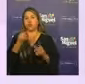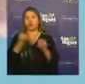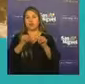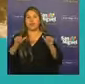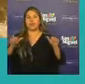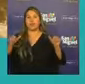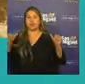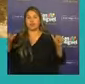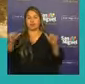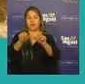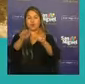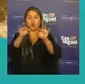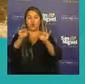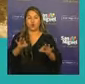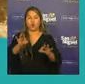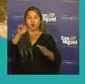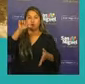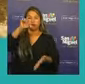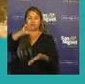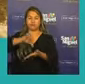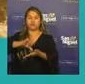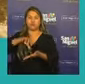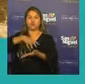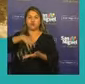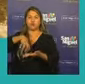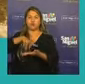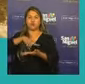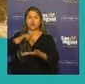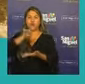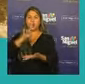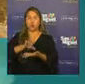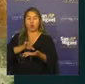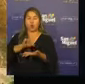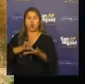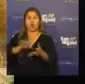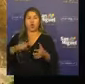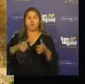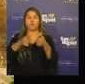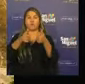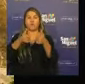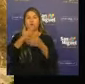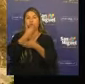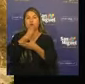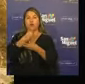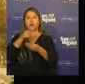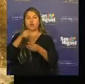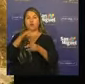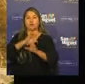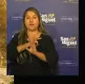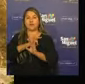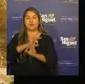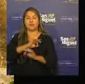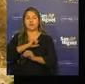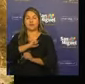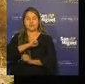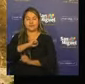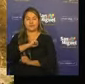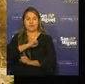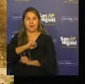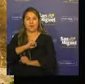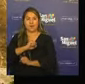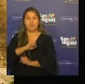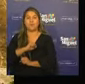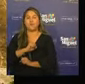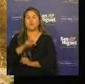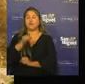En medio de la ciudad, en un lugar privilegiado de Santiago, y que va a ser algo que va a